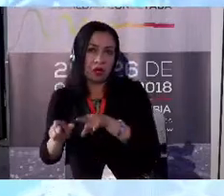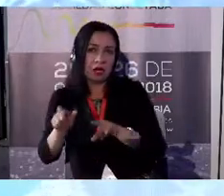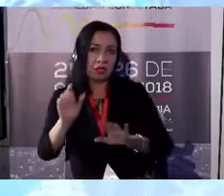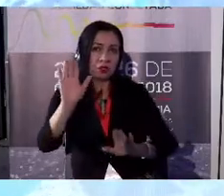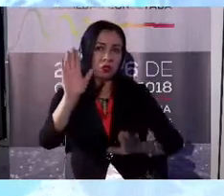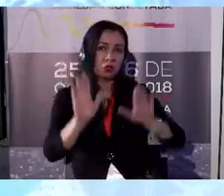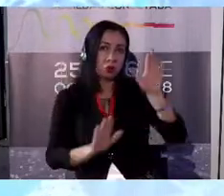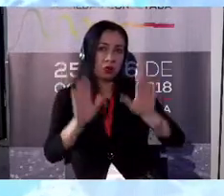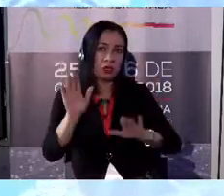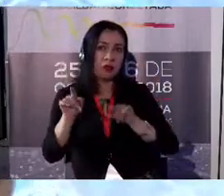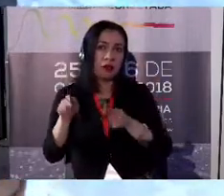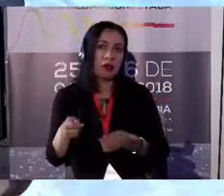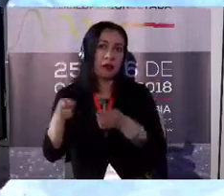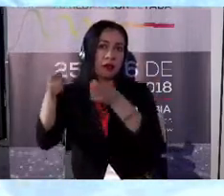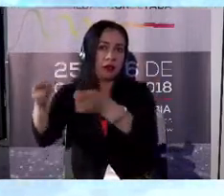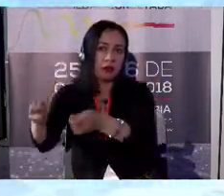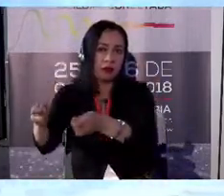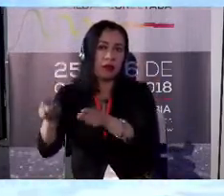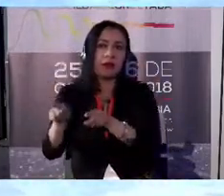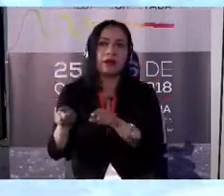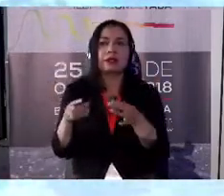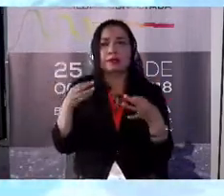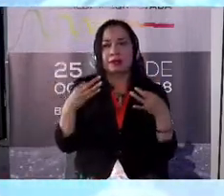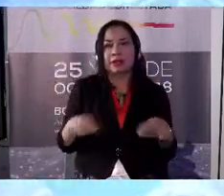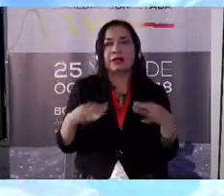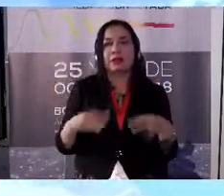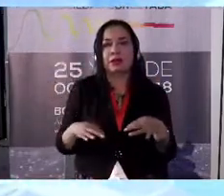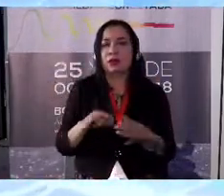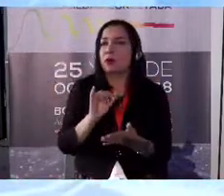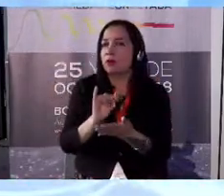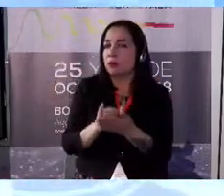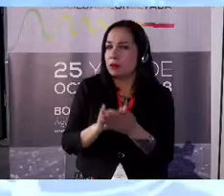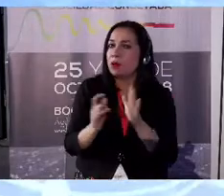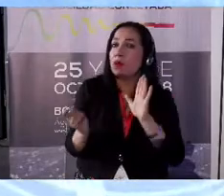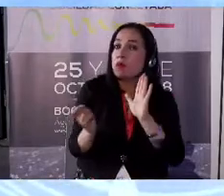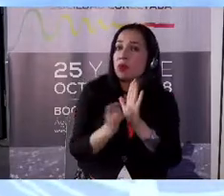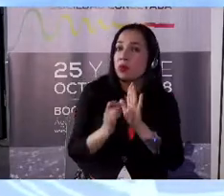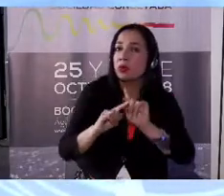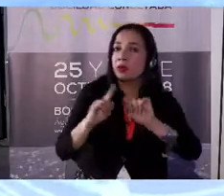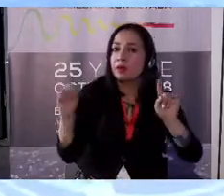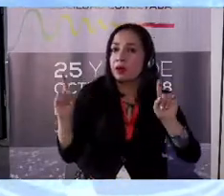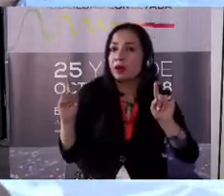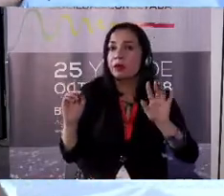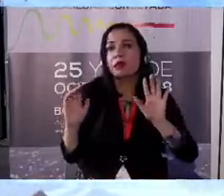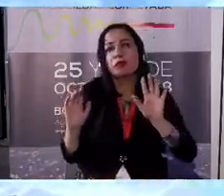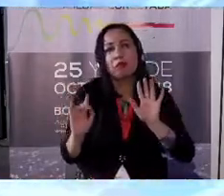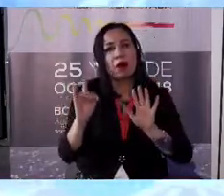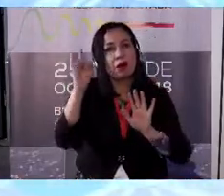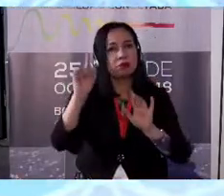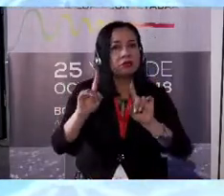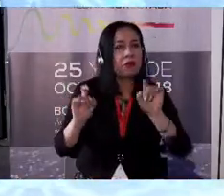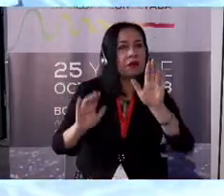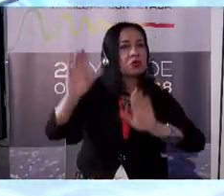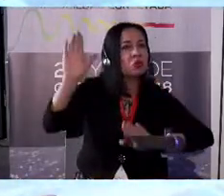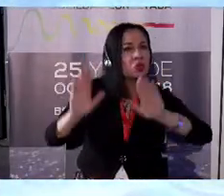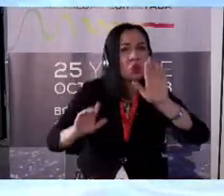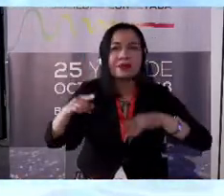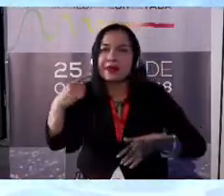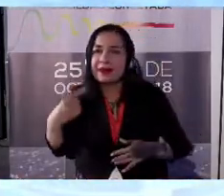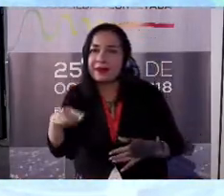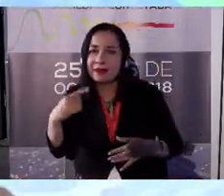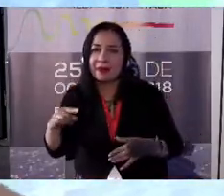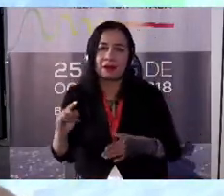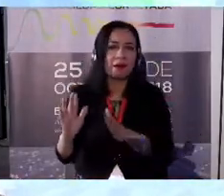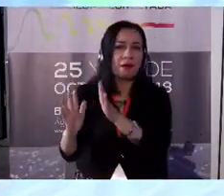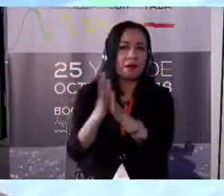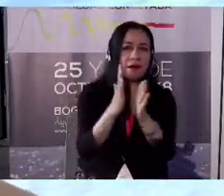Pero con una variante respecto a lo que posiblemente todos hemos escuchado de subastas por mucho tiempo, y es que